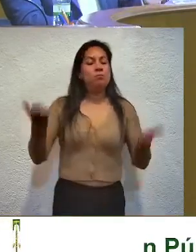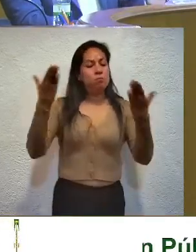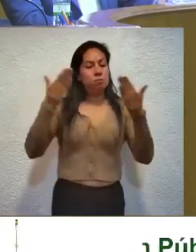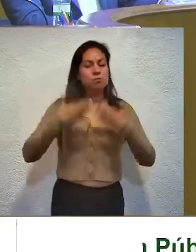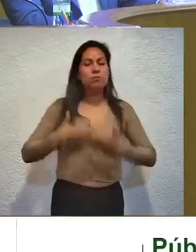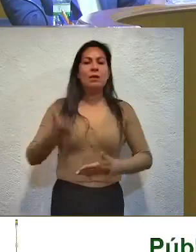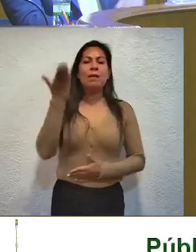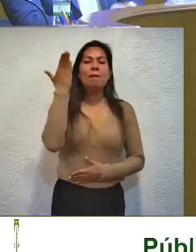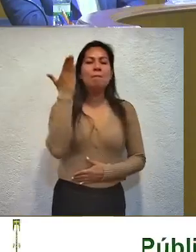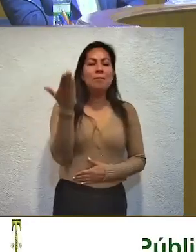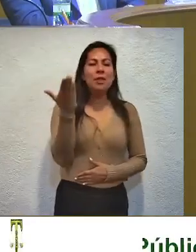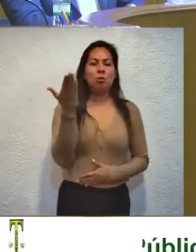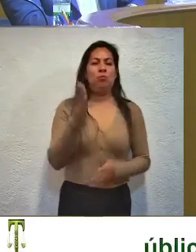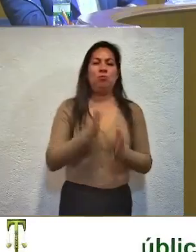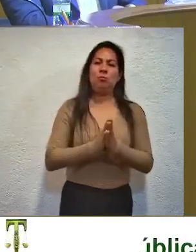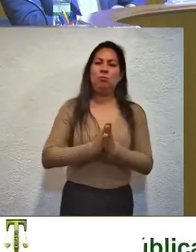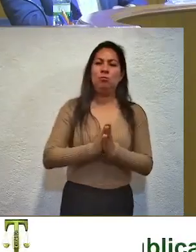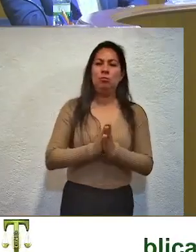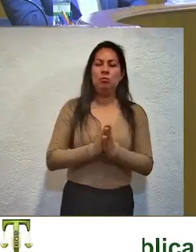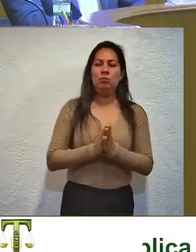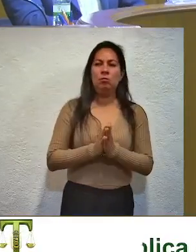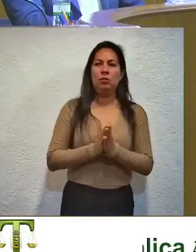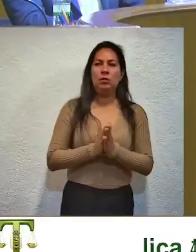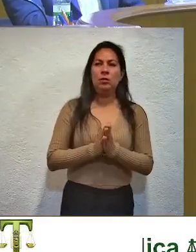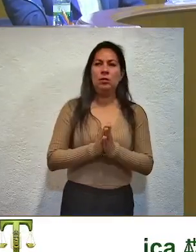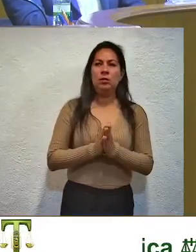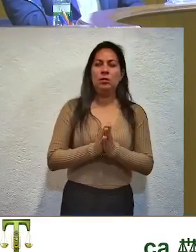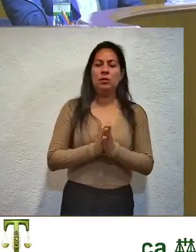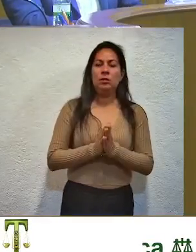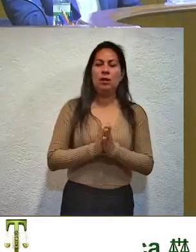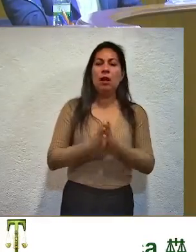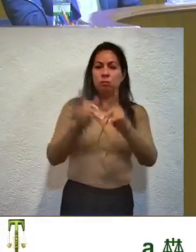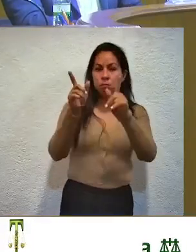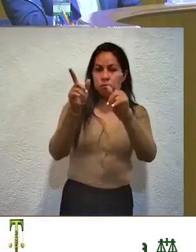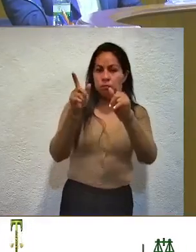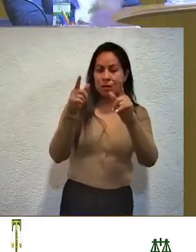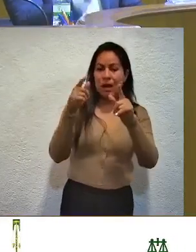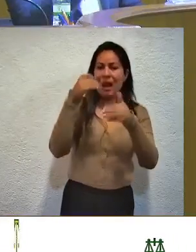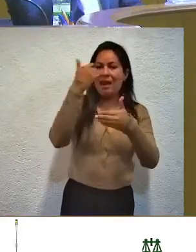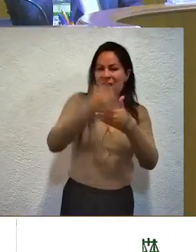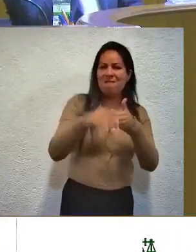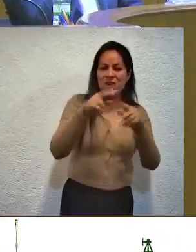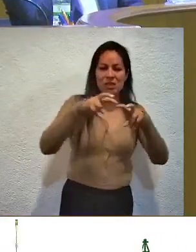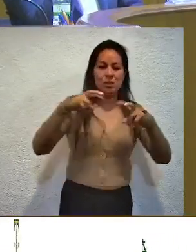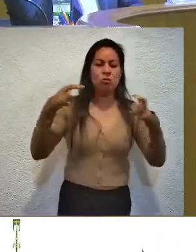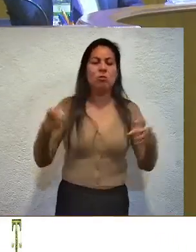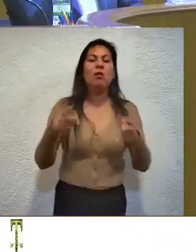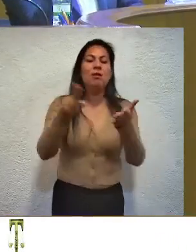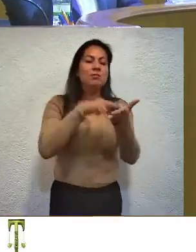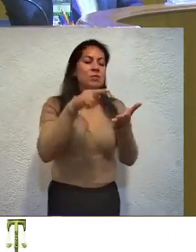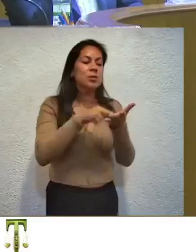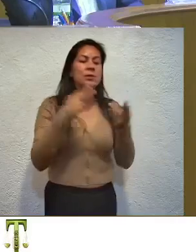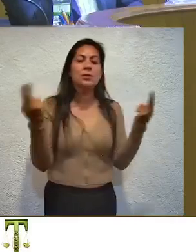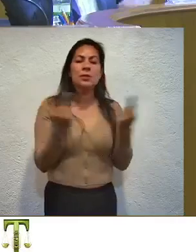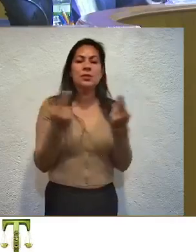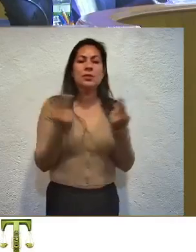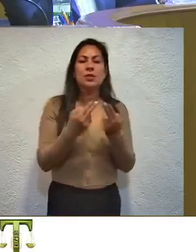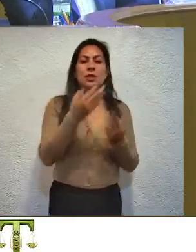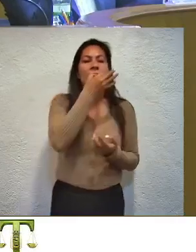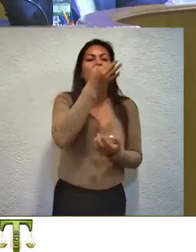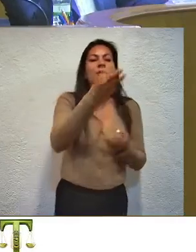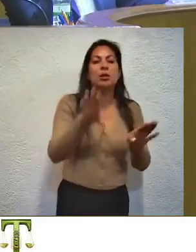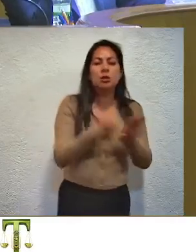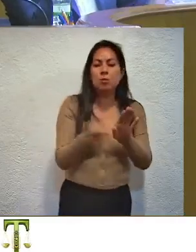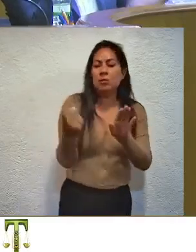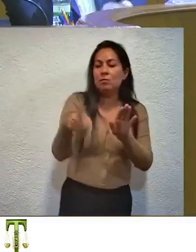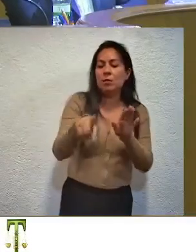consecuencia, le solicito, por favor, a la conclusión de esta sesión, recabar las firmas correspondientes y